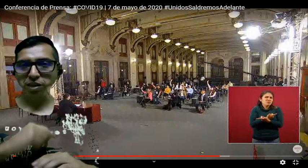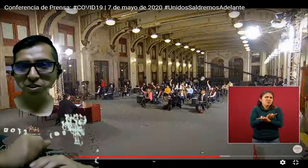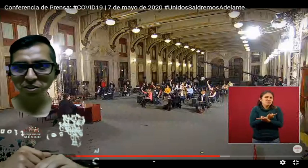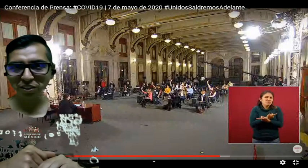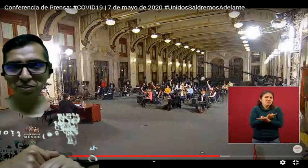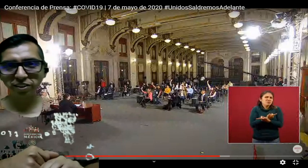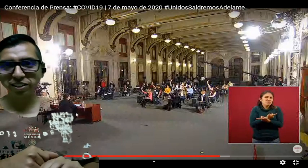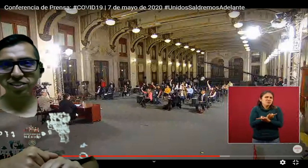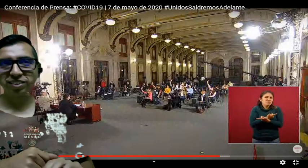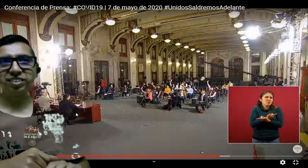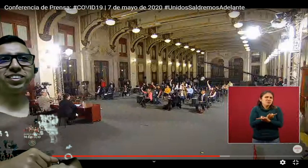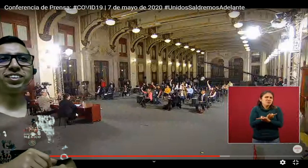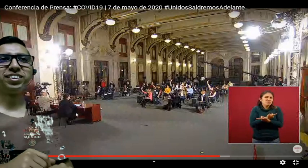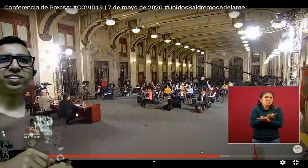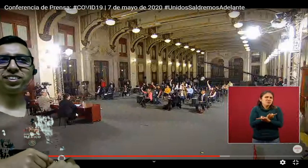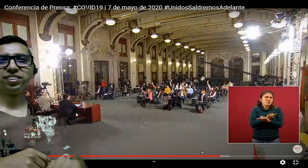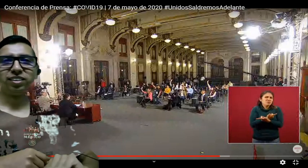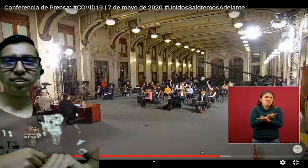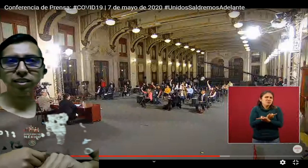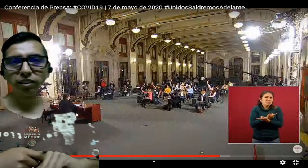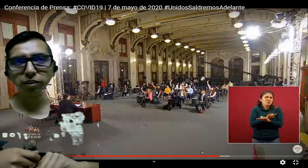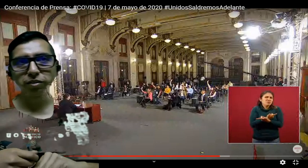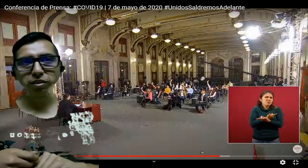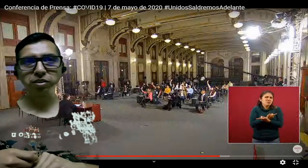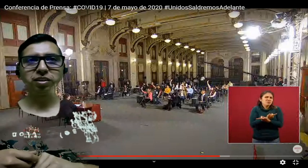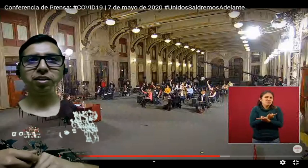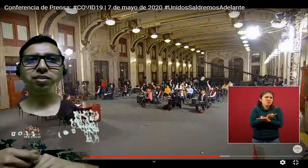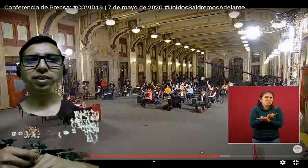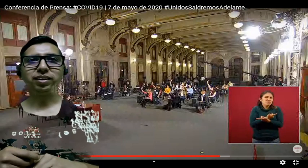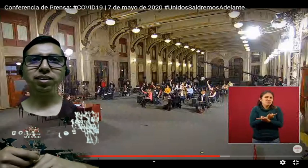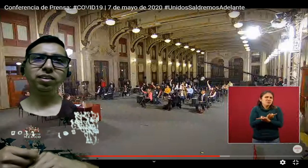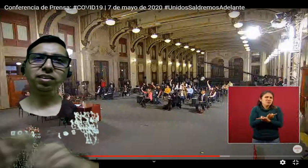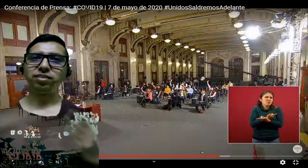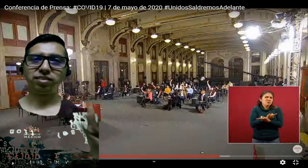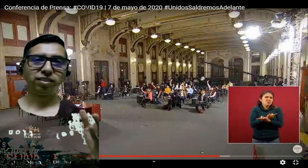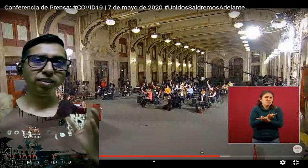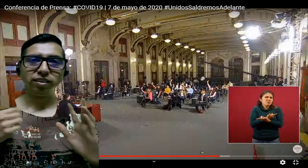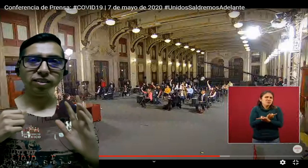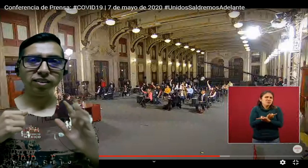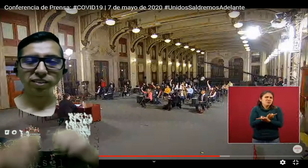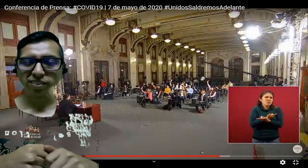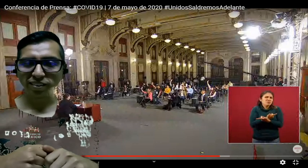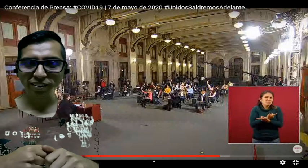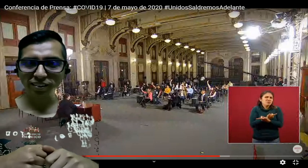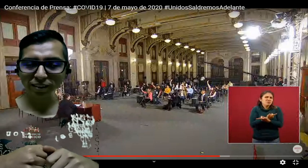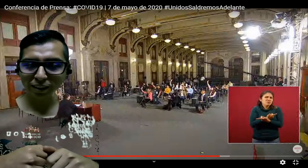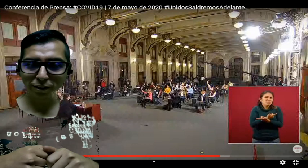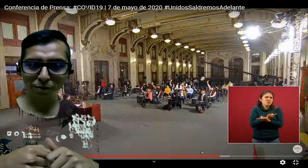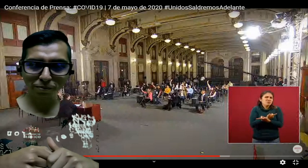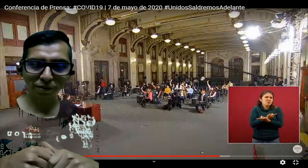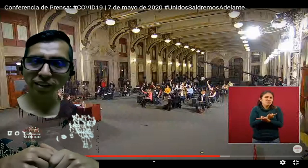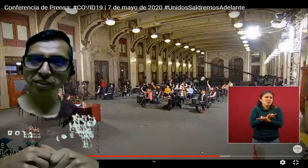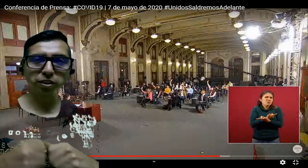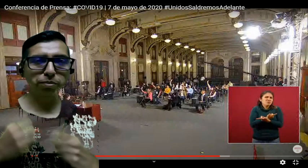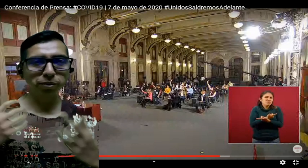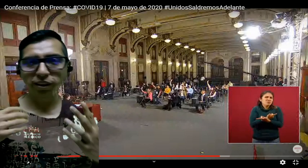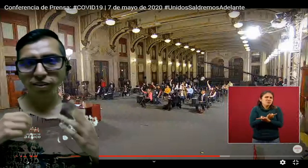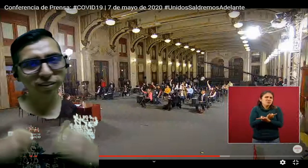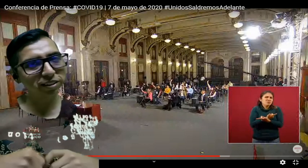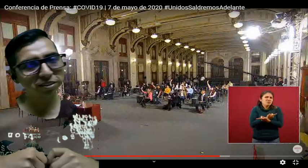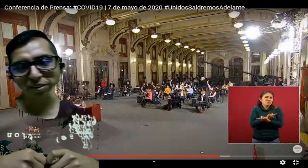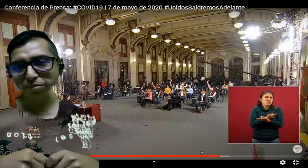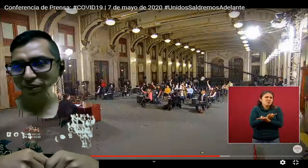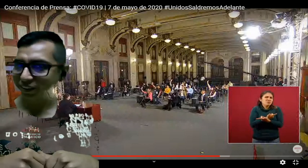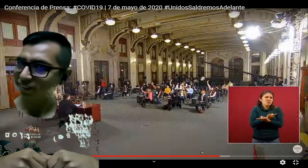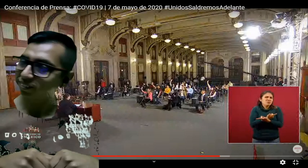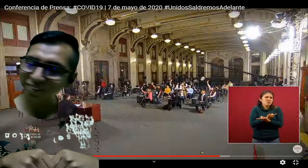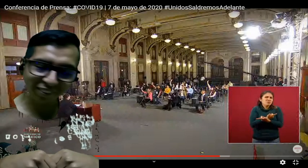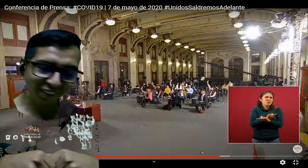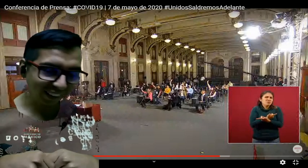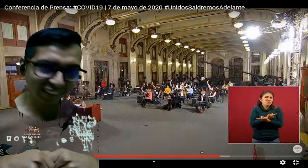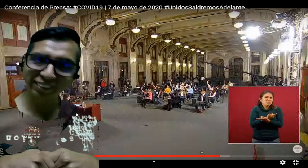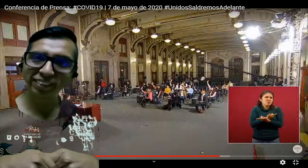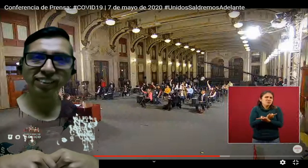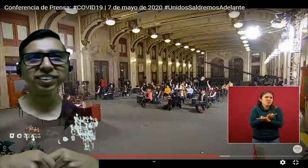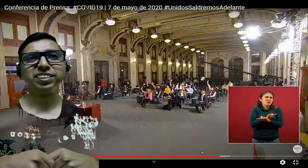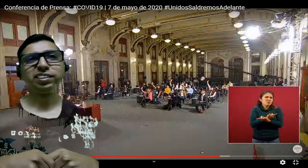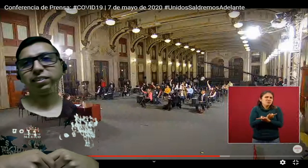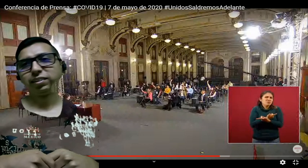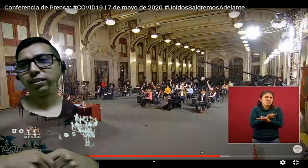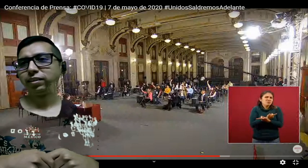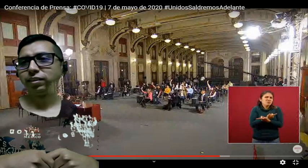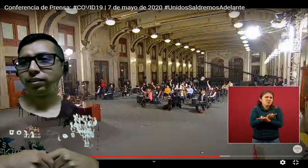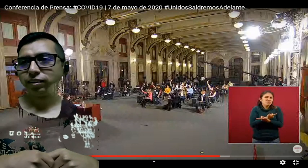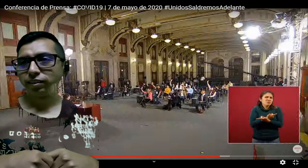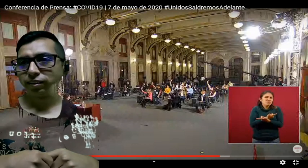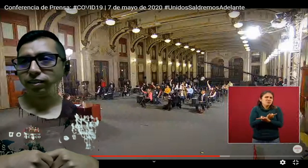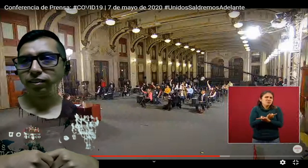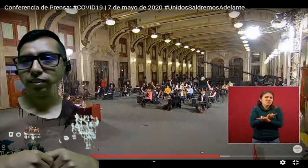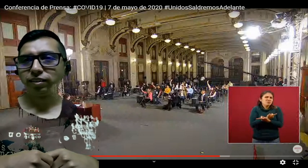un verso sin esfuerzo, ¿no? Ese fue nuestro querido Gatell y con esos reporteros del Sol de México, de veras.